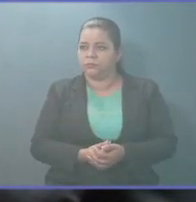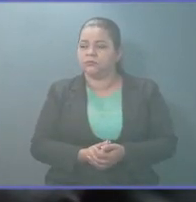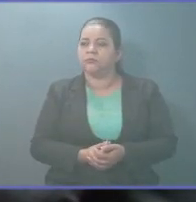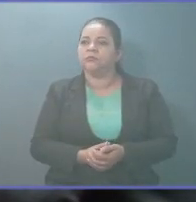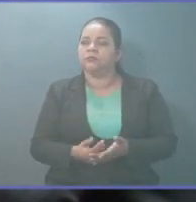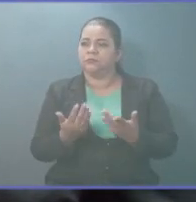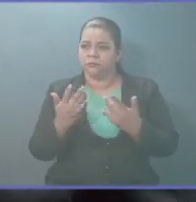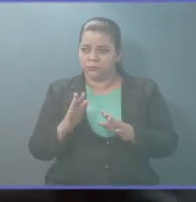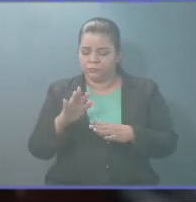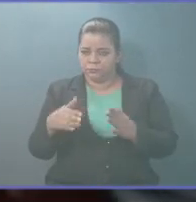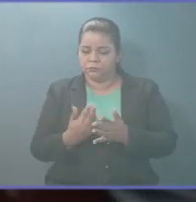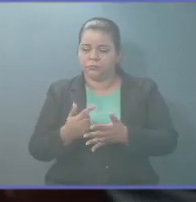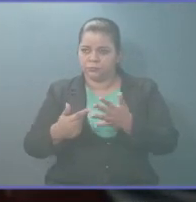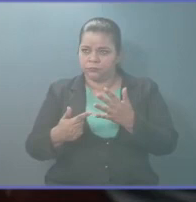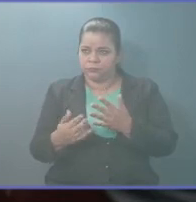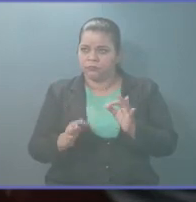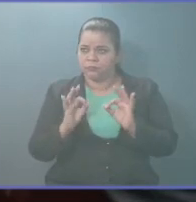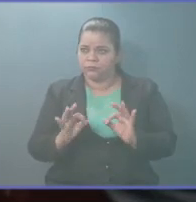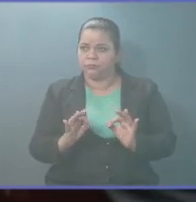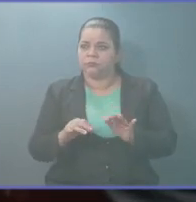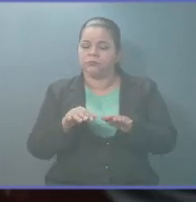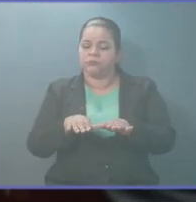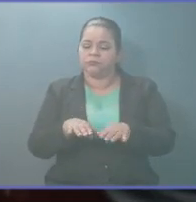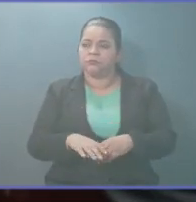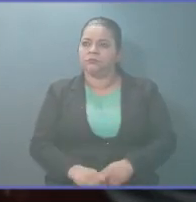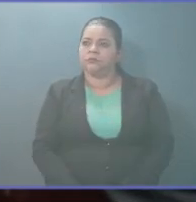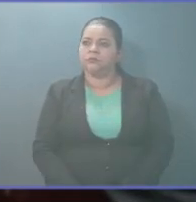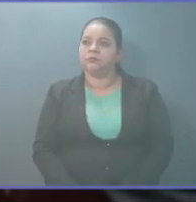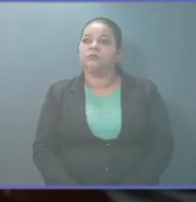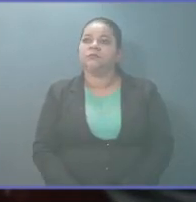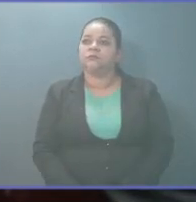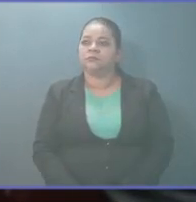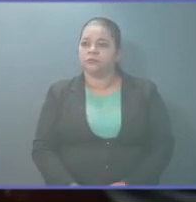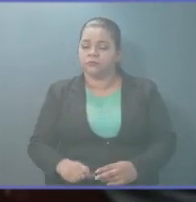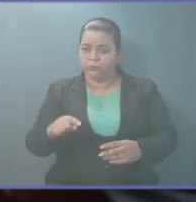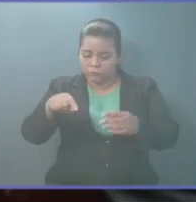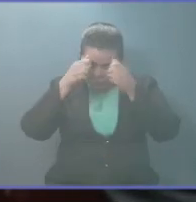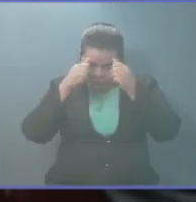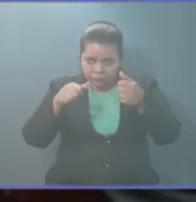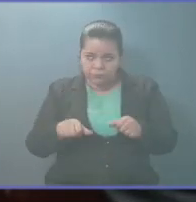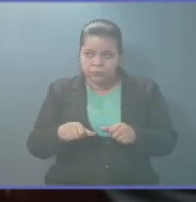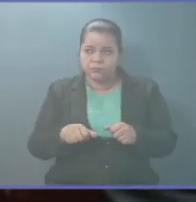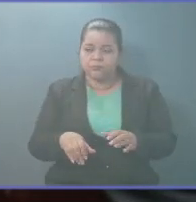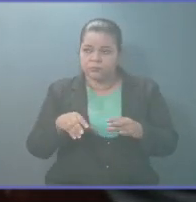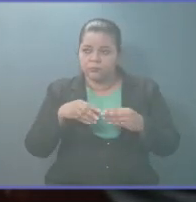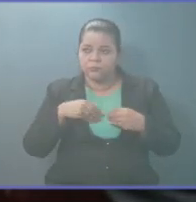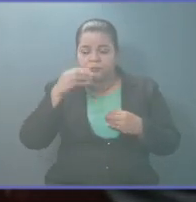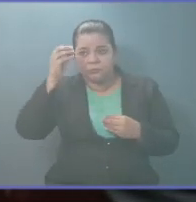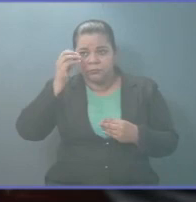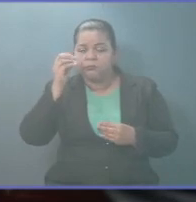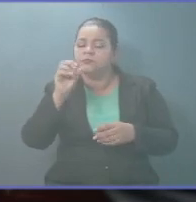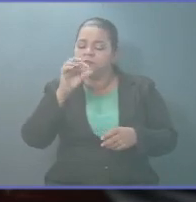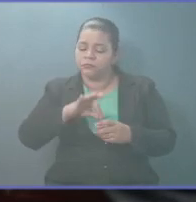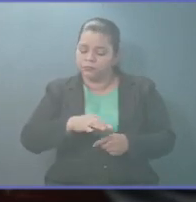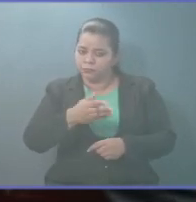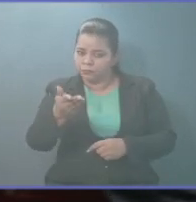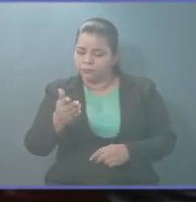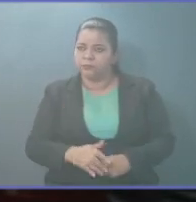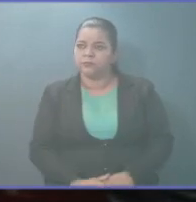necesario agregarlo. Gracias. Ok. Los que estén de acuerdo con aceptar esta observación, favor emitir su voto.